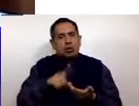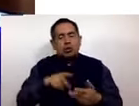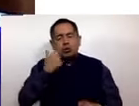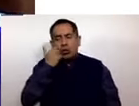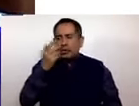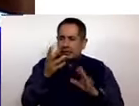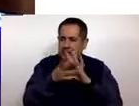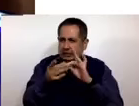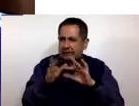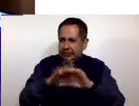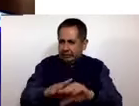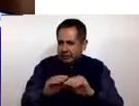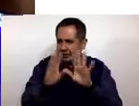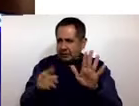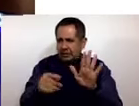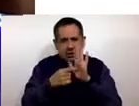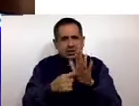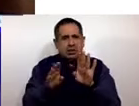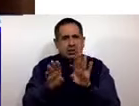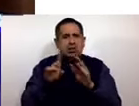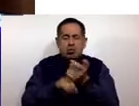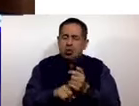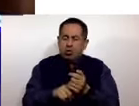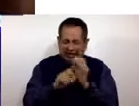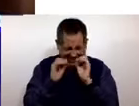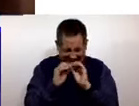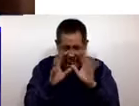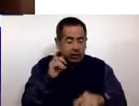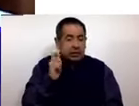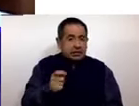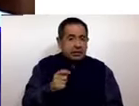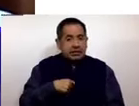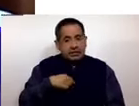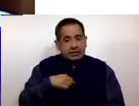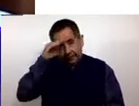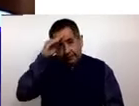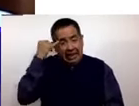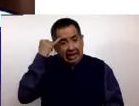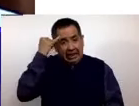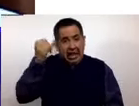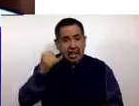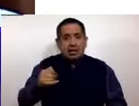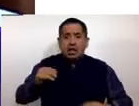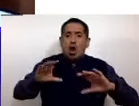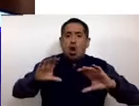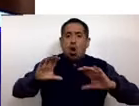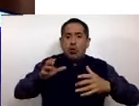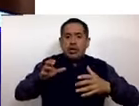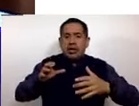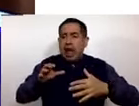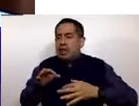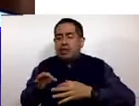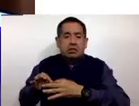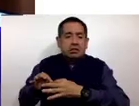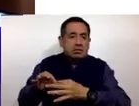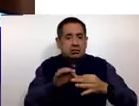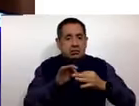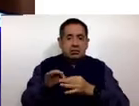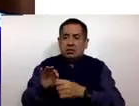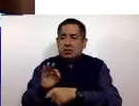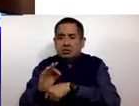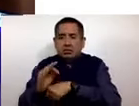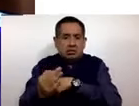dejar como puente tendido es justamente la idea de ser comunidad y por lo tanto hacer